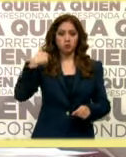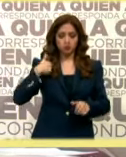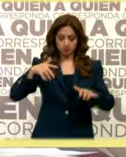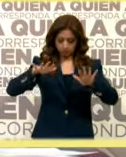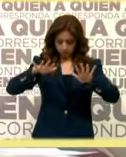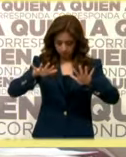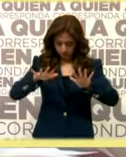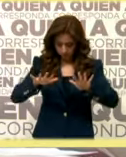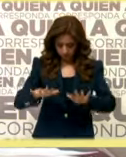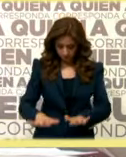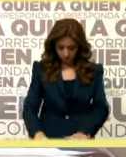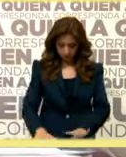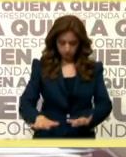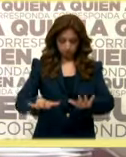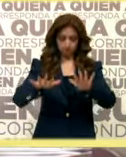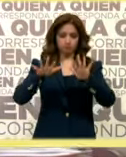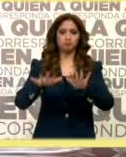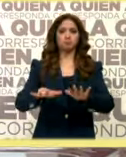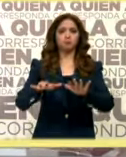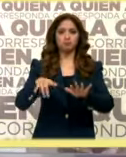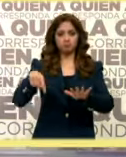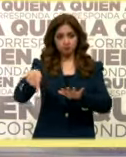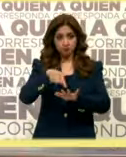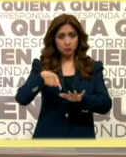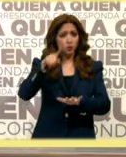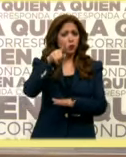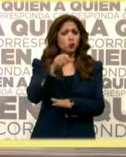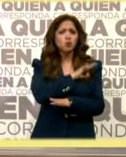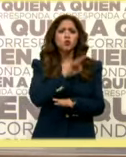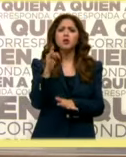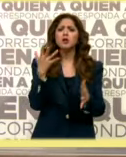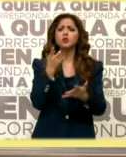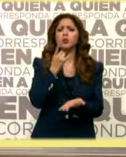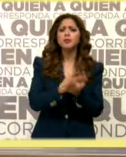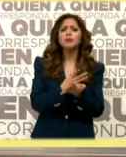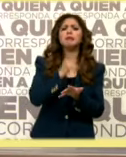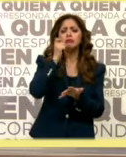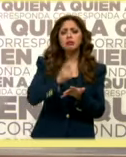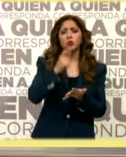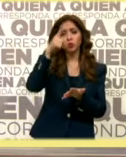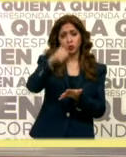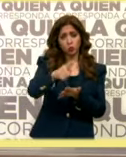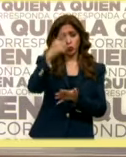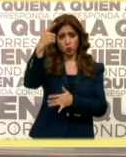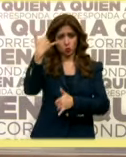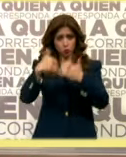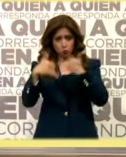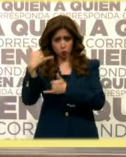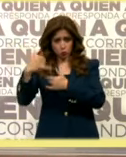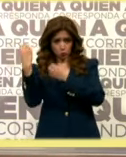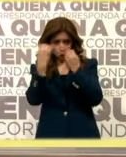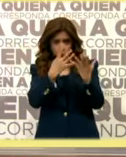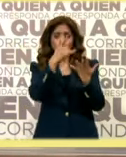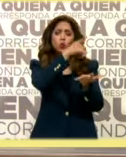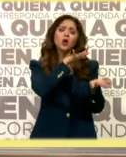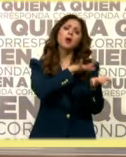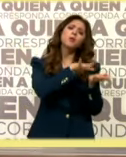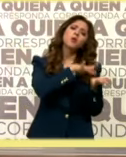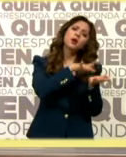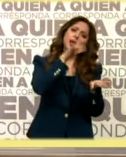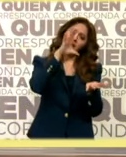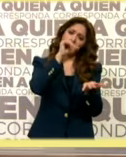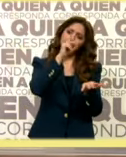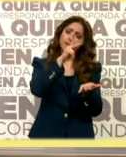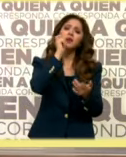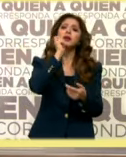huellas ahí, las han inmortalizado. Y lo único que tiene que hacer es, para ir a saludar al Capi, es llevar un juguete. Eche la mano al Capi, eche la mano al